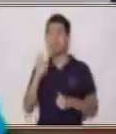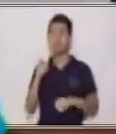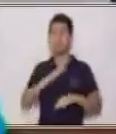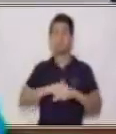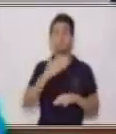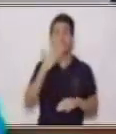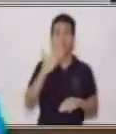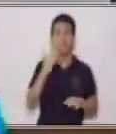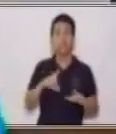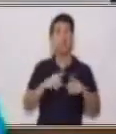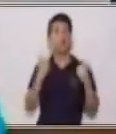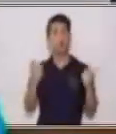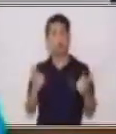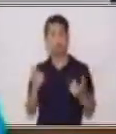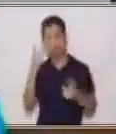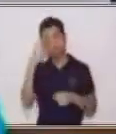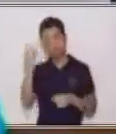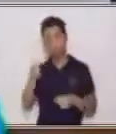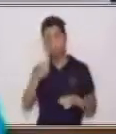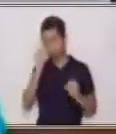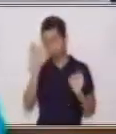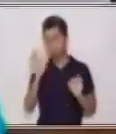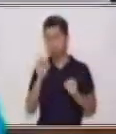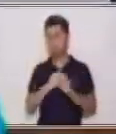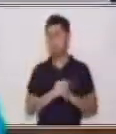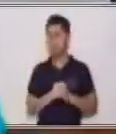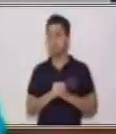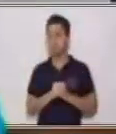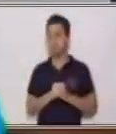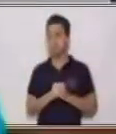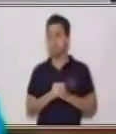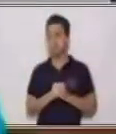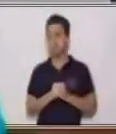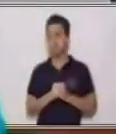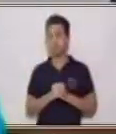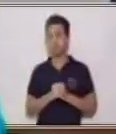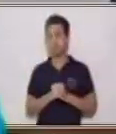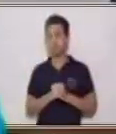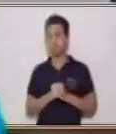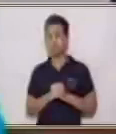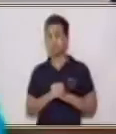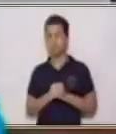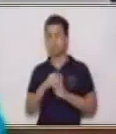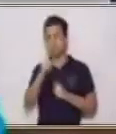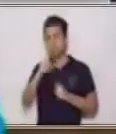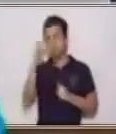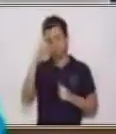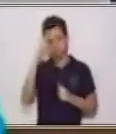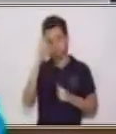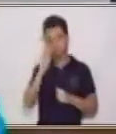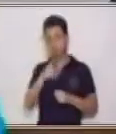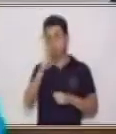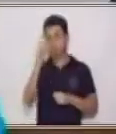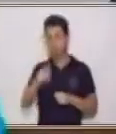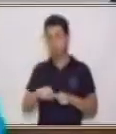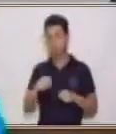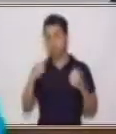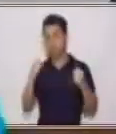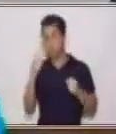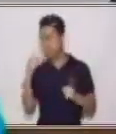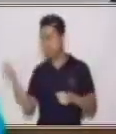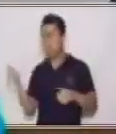lo que se tenga que hacer para poderlo trabajar. Entonces esto sería para que te recuerdes de que debes de utilizar ese tipo